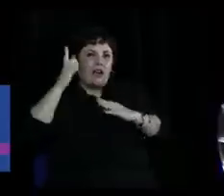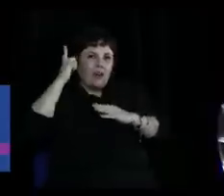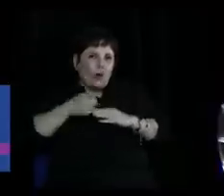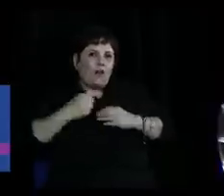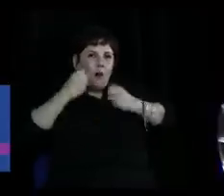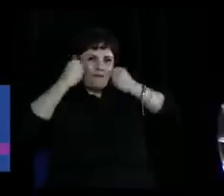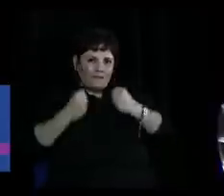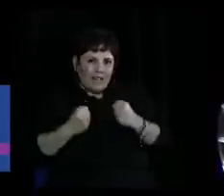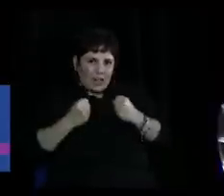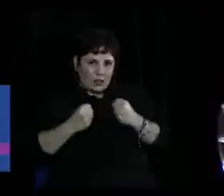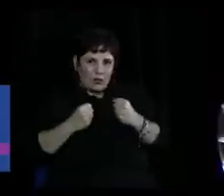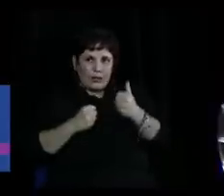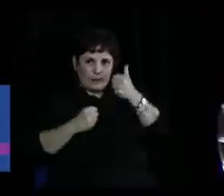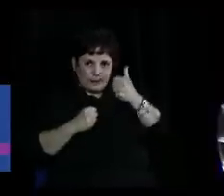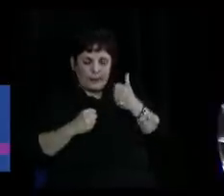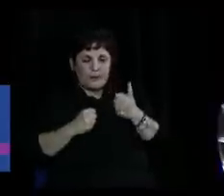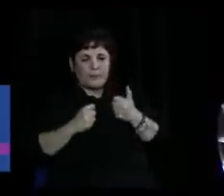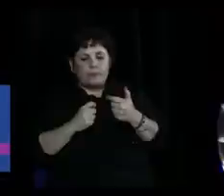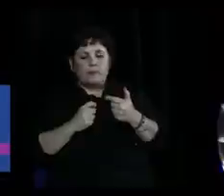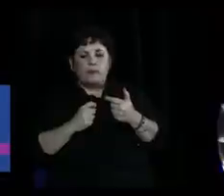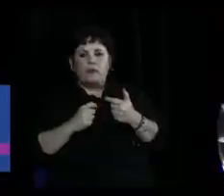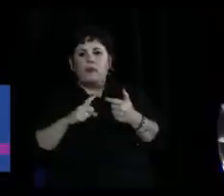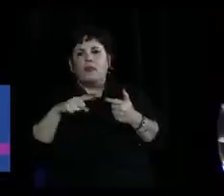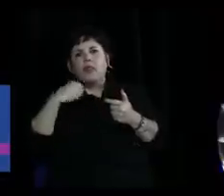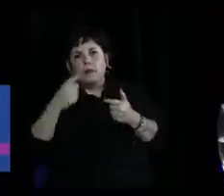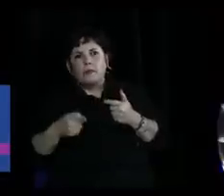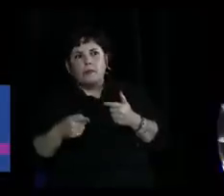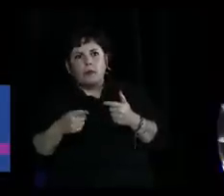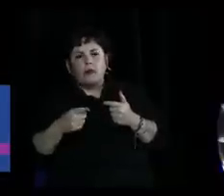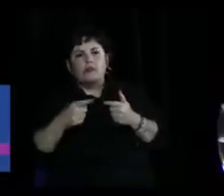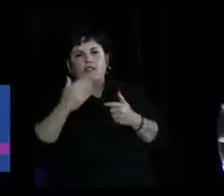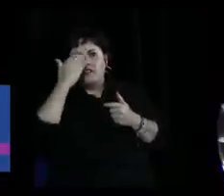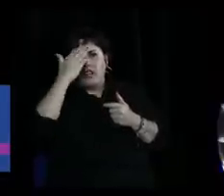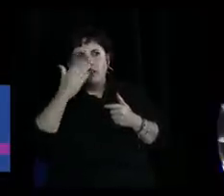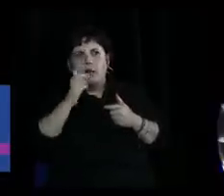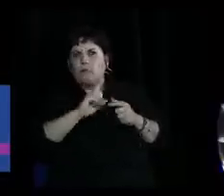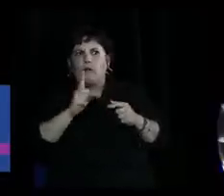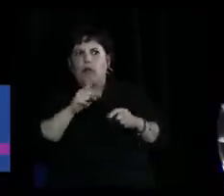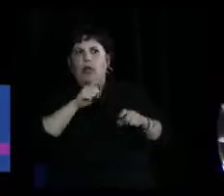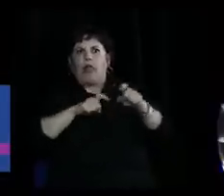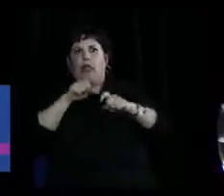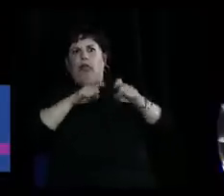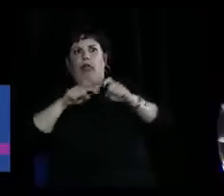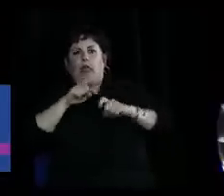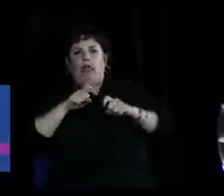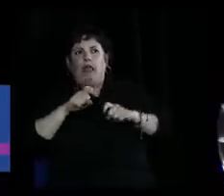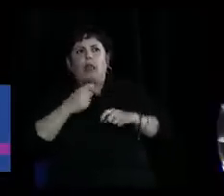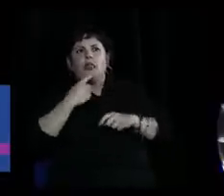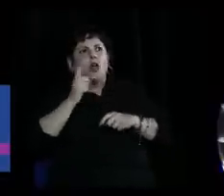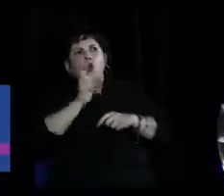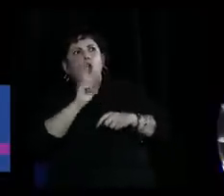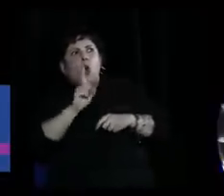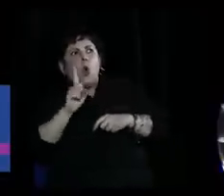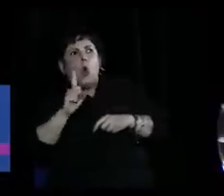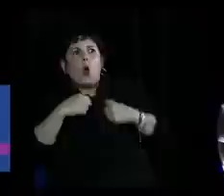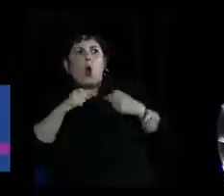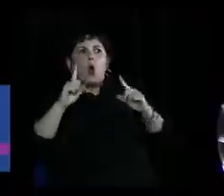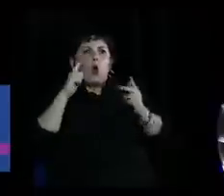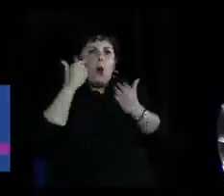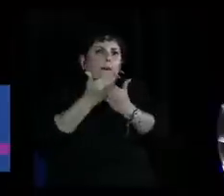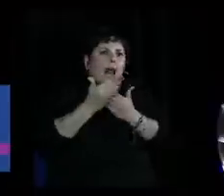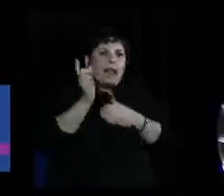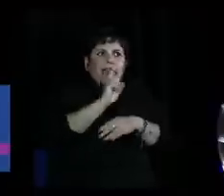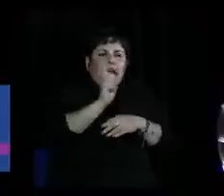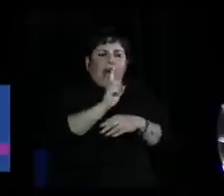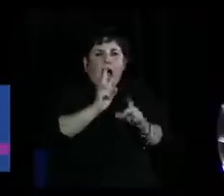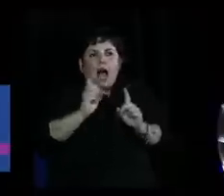¿no? Y enseguida hubo un recule del FA, ¿no? Para decir, nosotros no planteamos eso, no